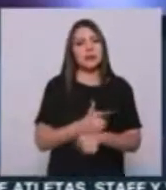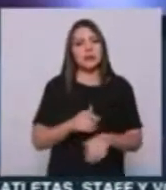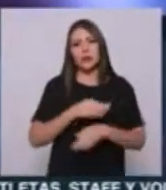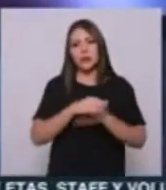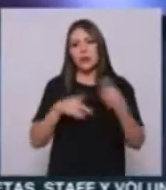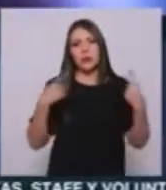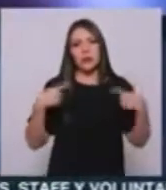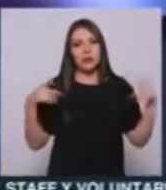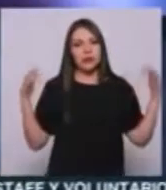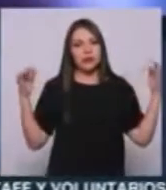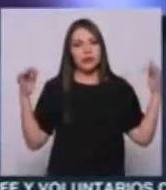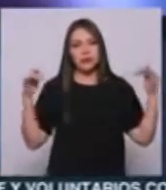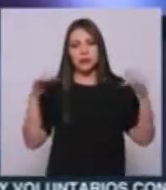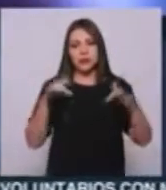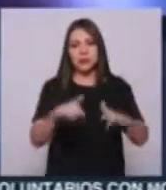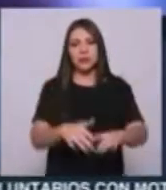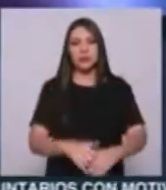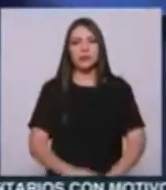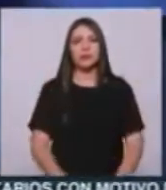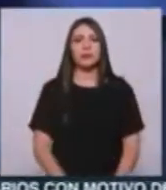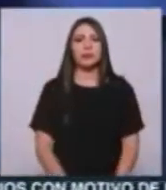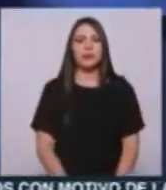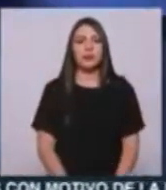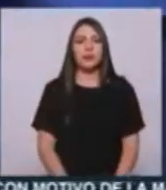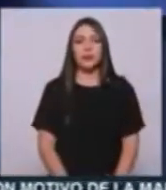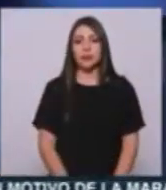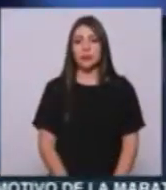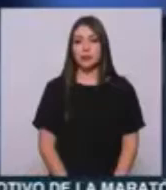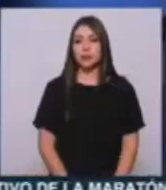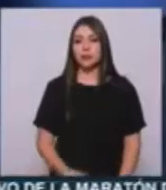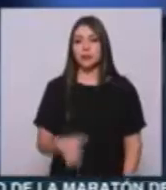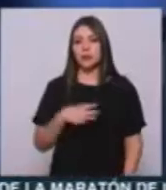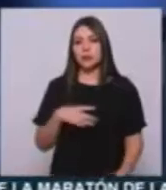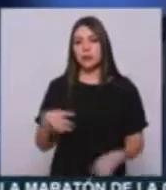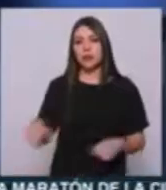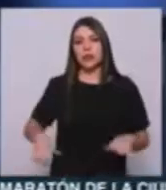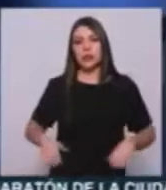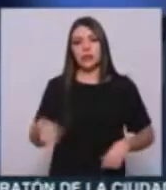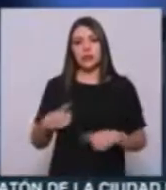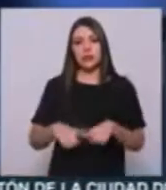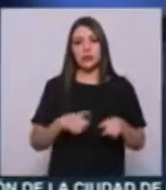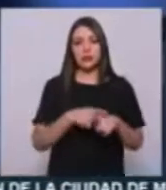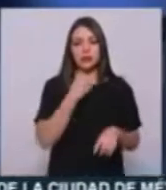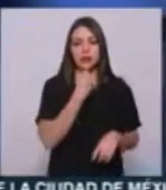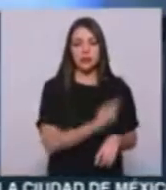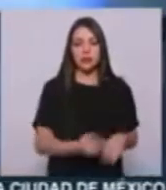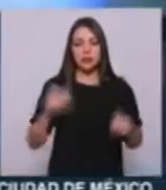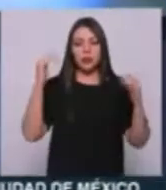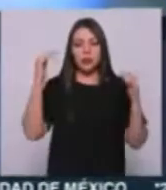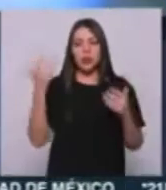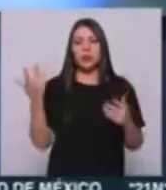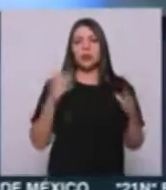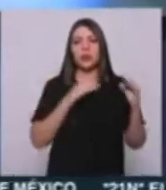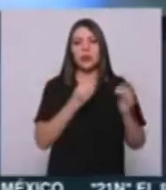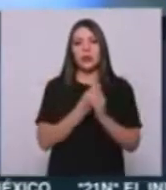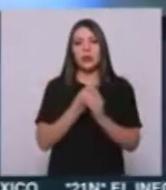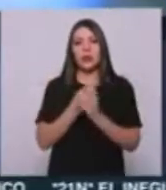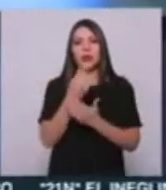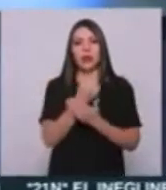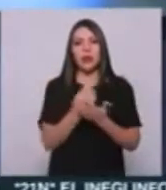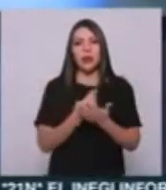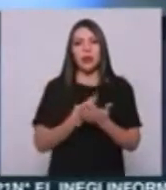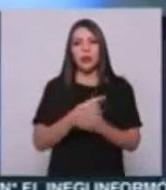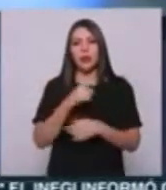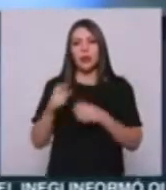todo el público. Vamos a tener diferentes actividades para niños y adultos dentro de la megaprocesión, algunos talleres de dibujo con nuestros